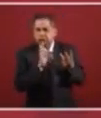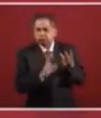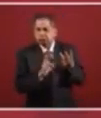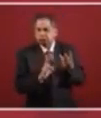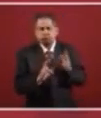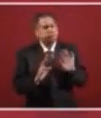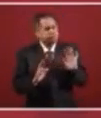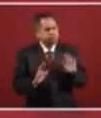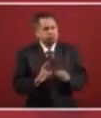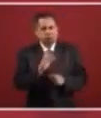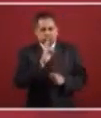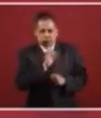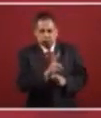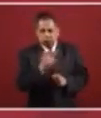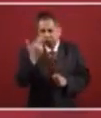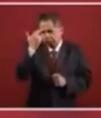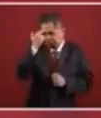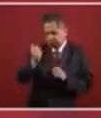argumentando